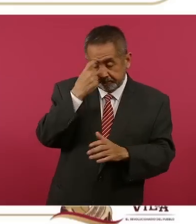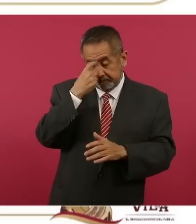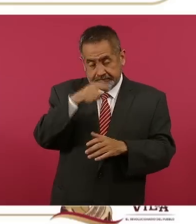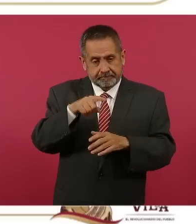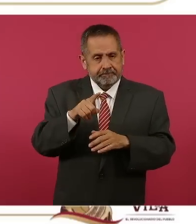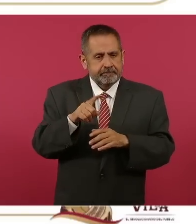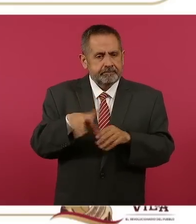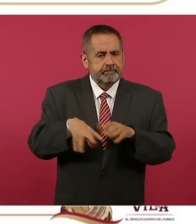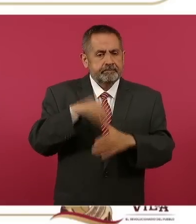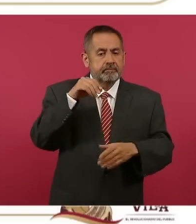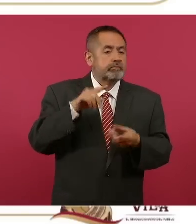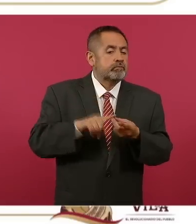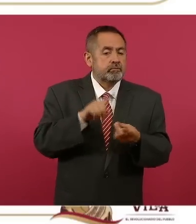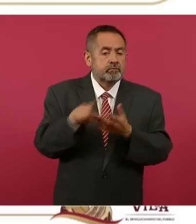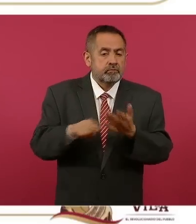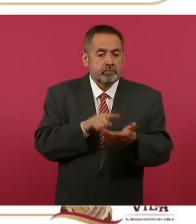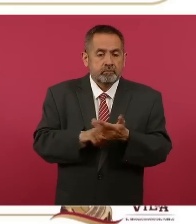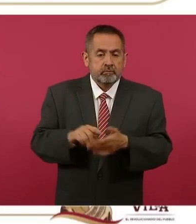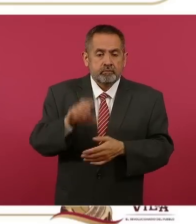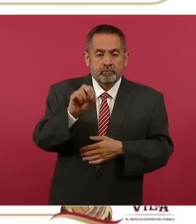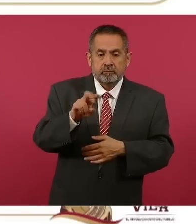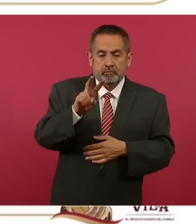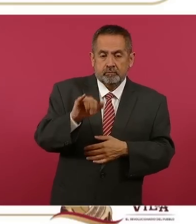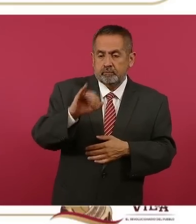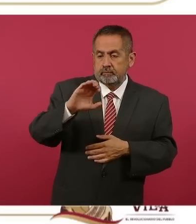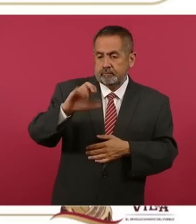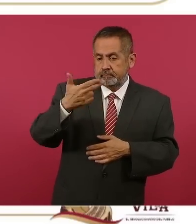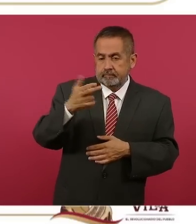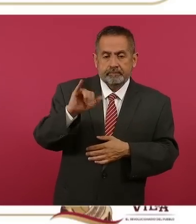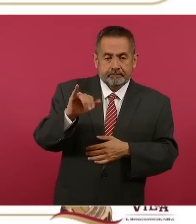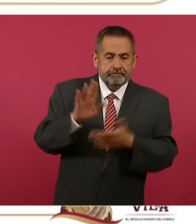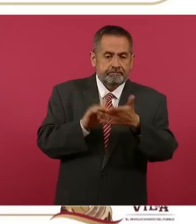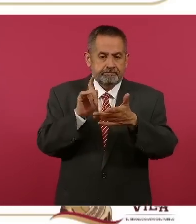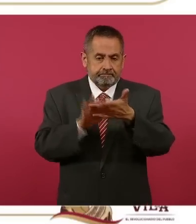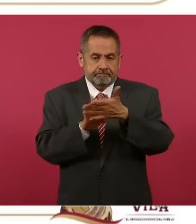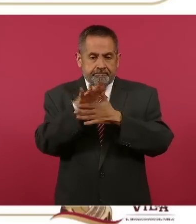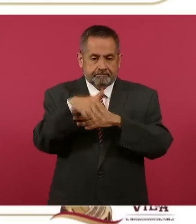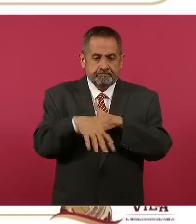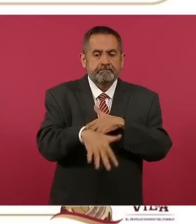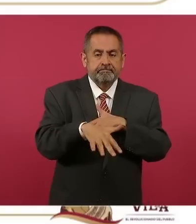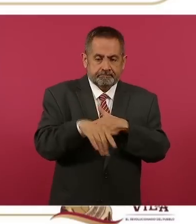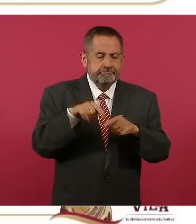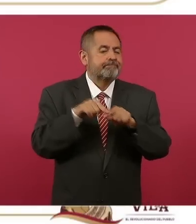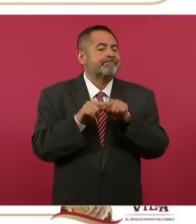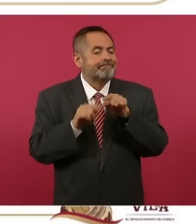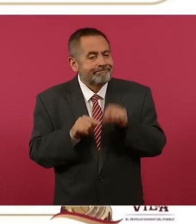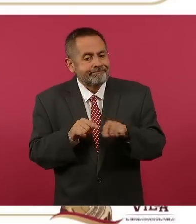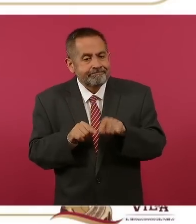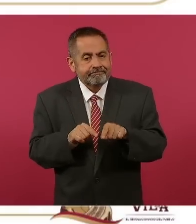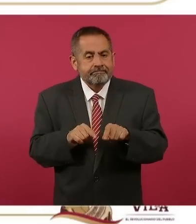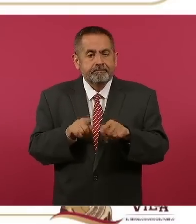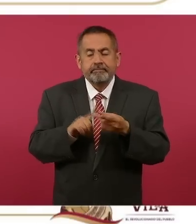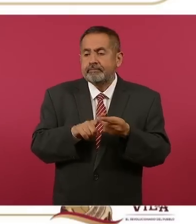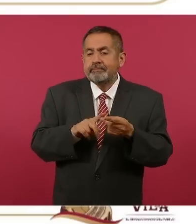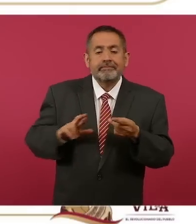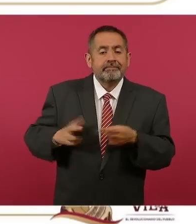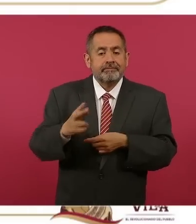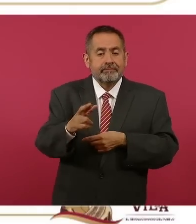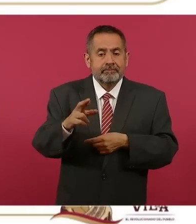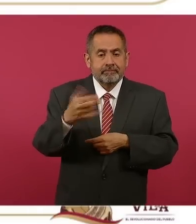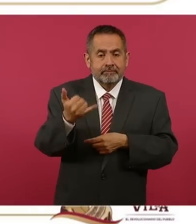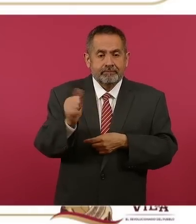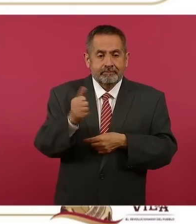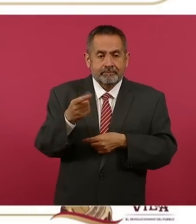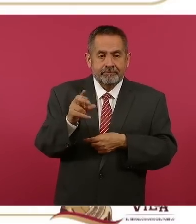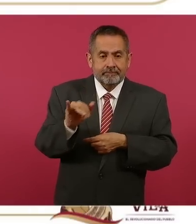acueducto. Esta estará en la presa Oviachic, que también hay que señalar que esa presa está en el río Yaqui.